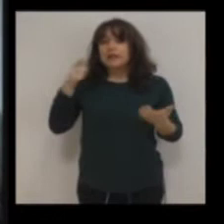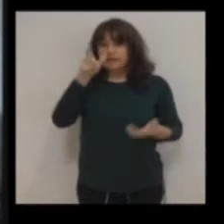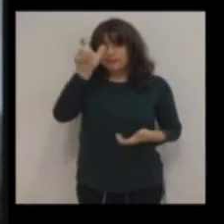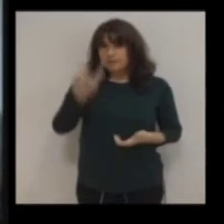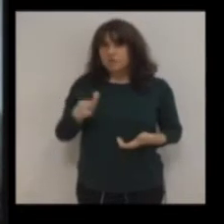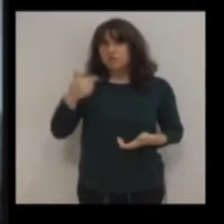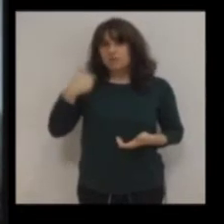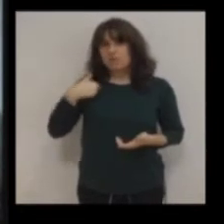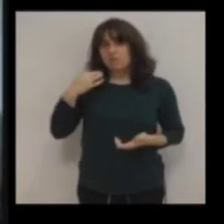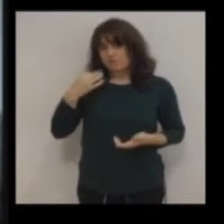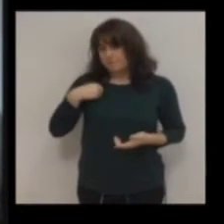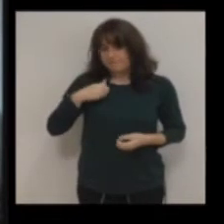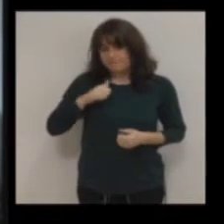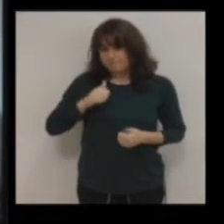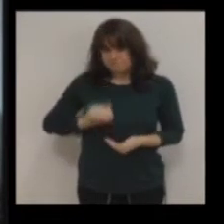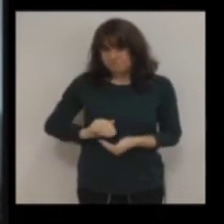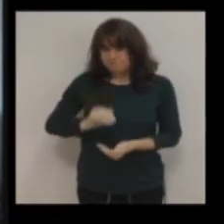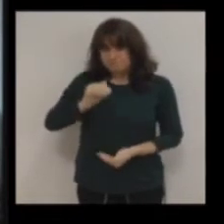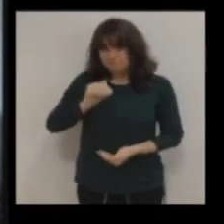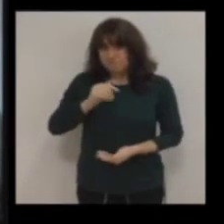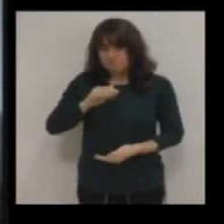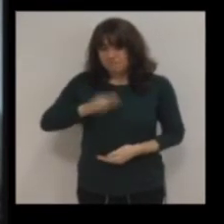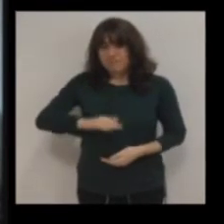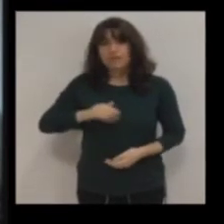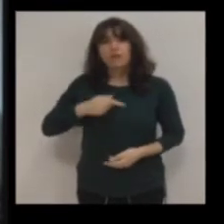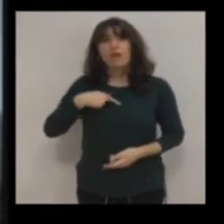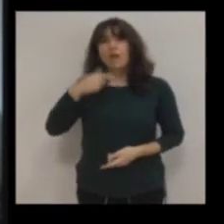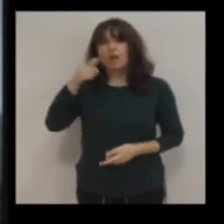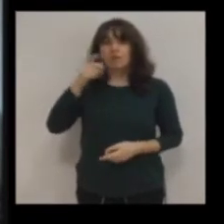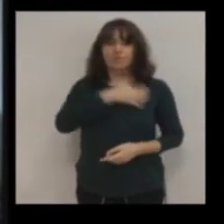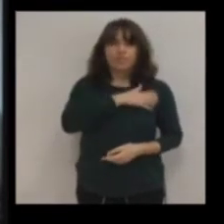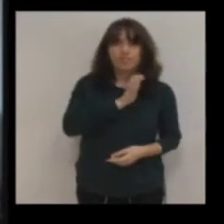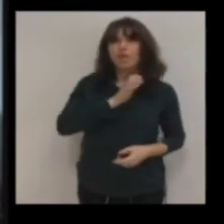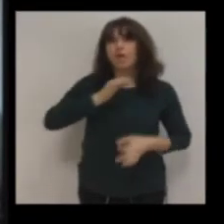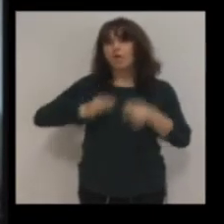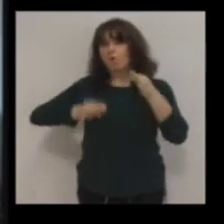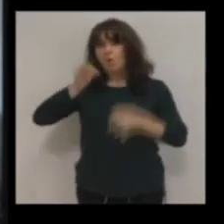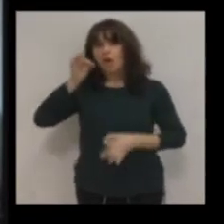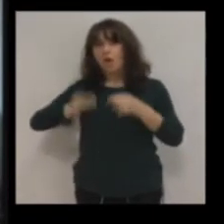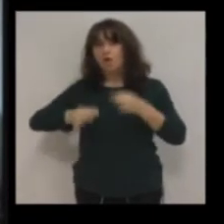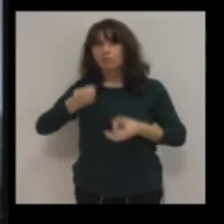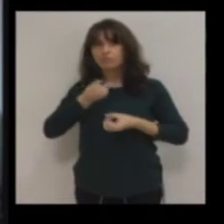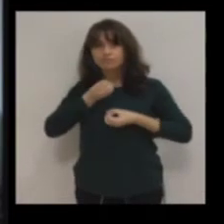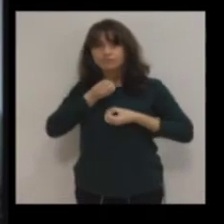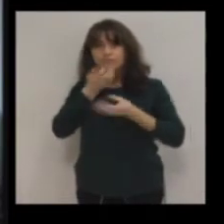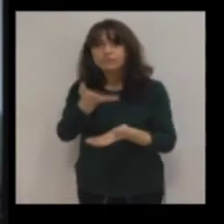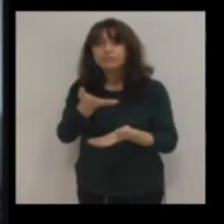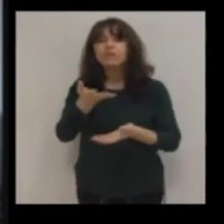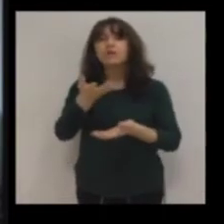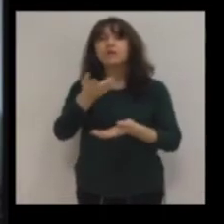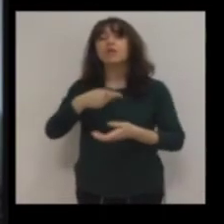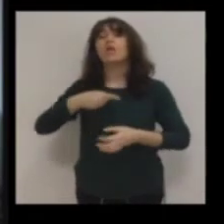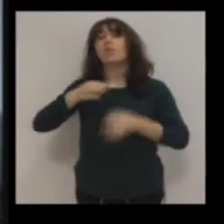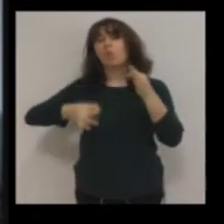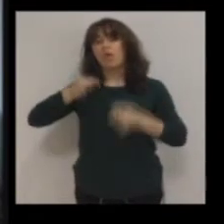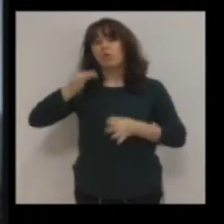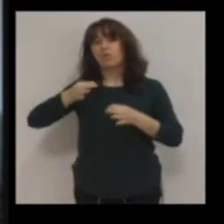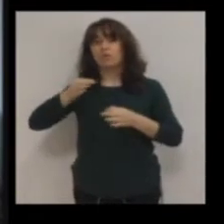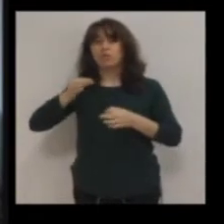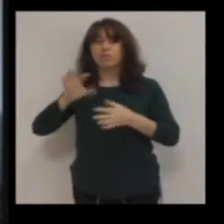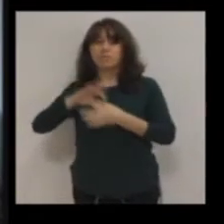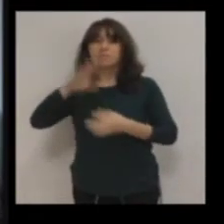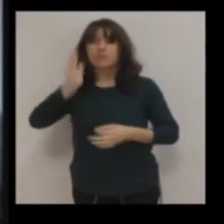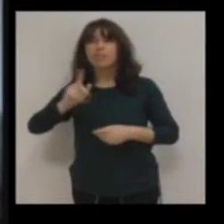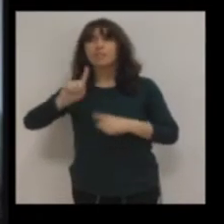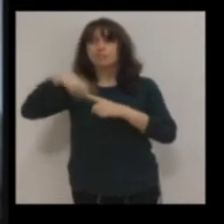con sus padres desde muy pequeñita ante la policía, ante el juzgado, y luego ante el juzgado de lo penal, y luego había llegado a